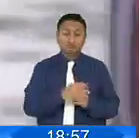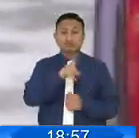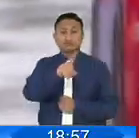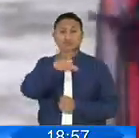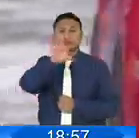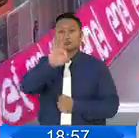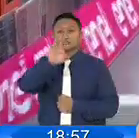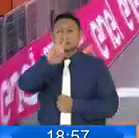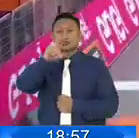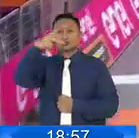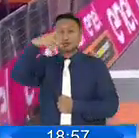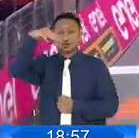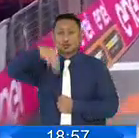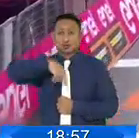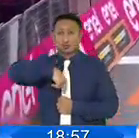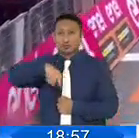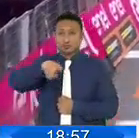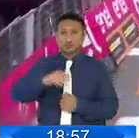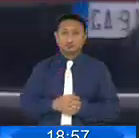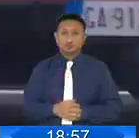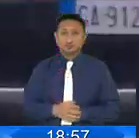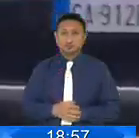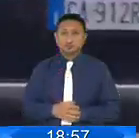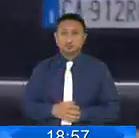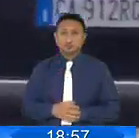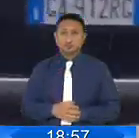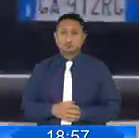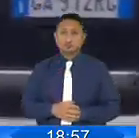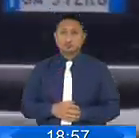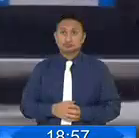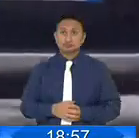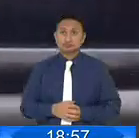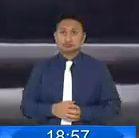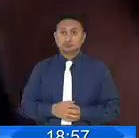192 kilómetros desde la localidad de Cervia hasta Monselice.